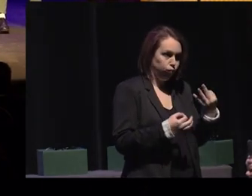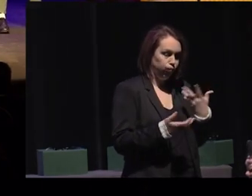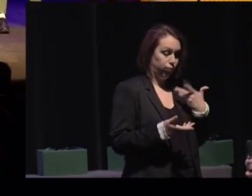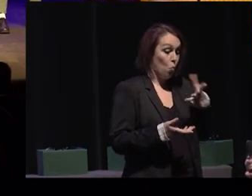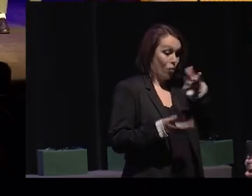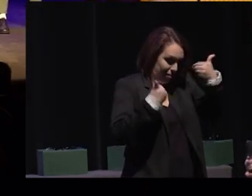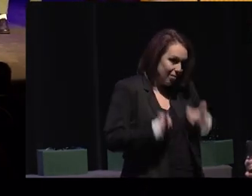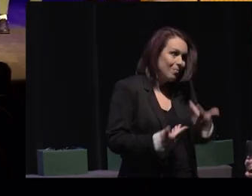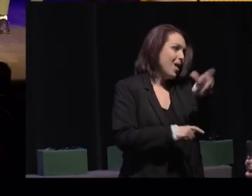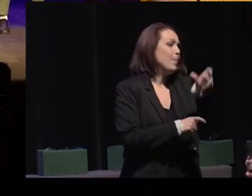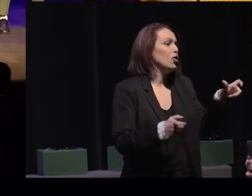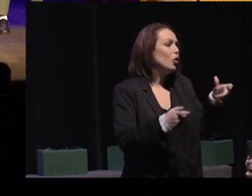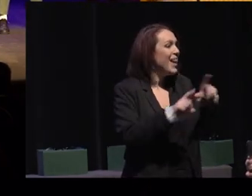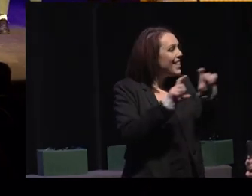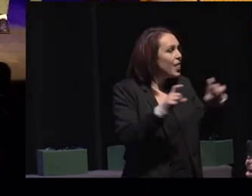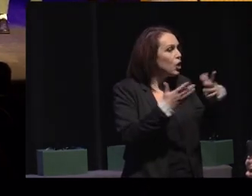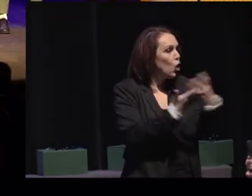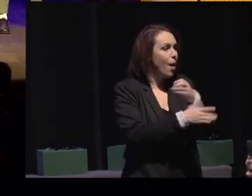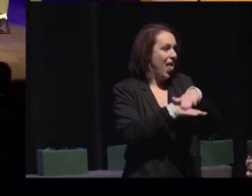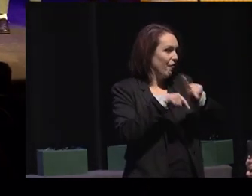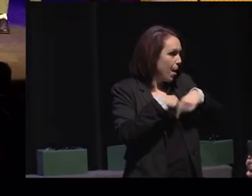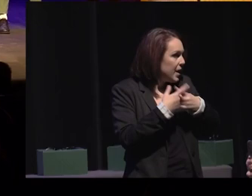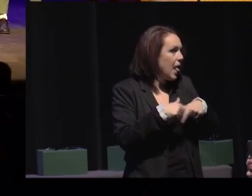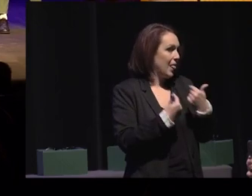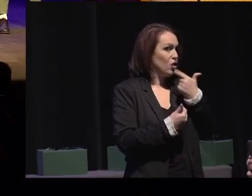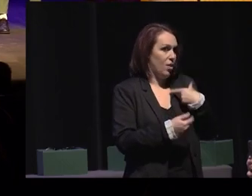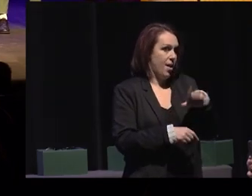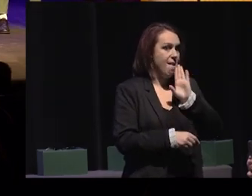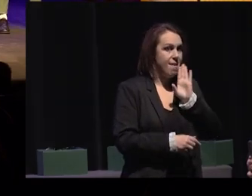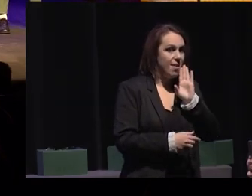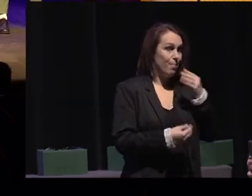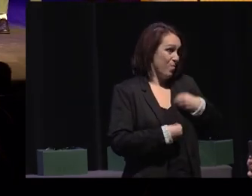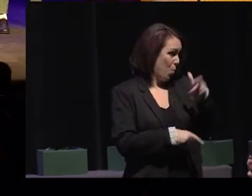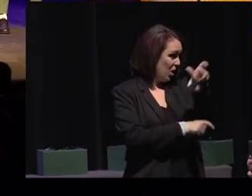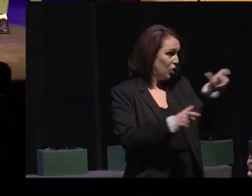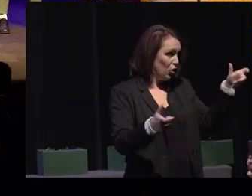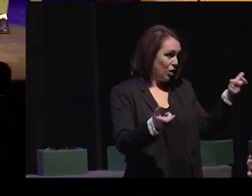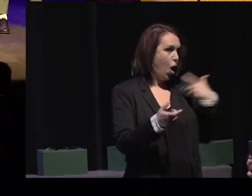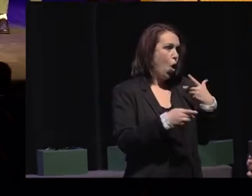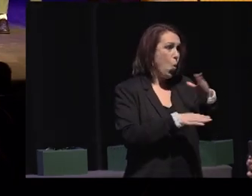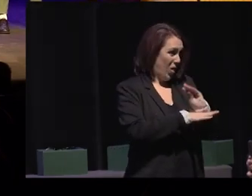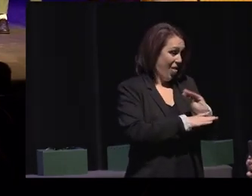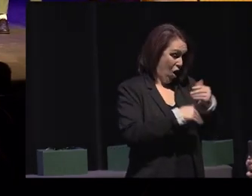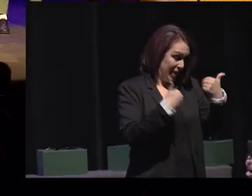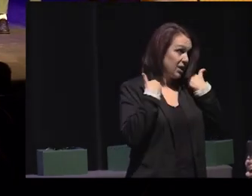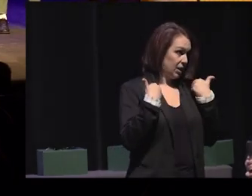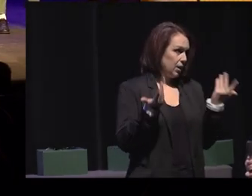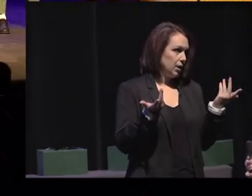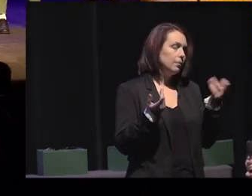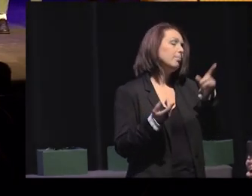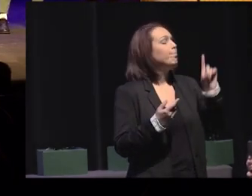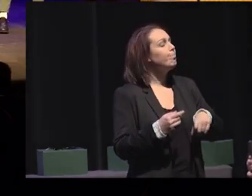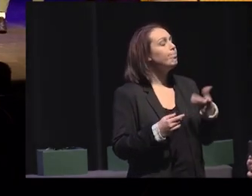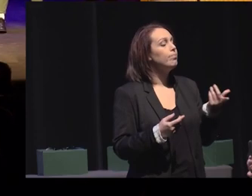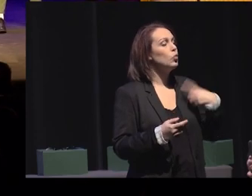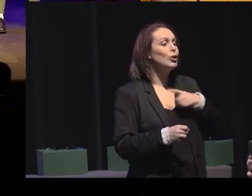estoy para todas las entidades, para todas las familias, como bien hemos dicho, de esas personas, de las cuidadores, y por